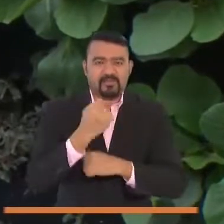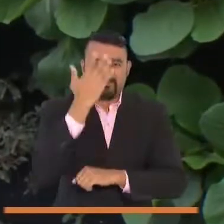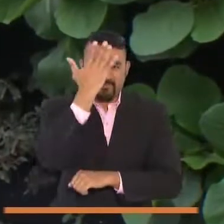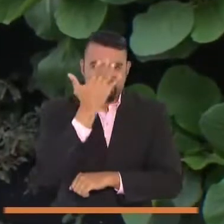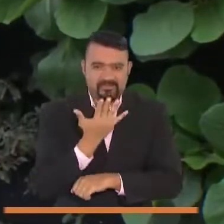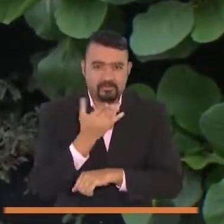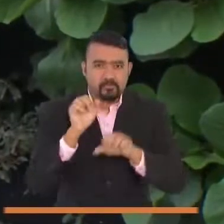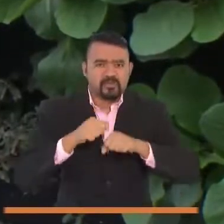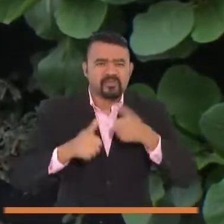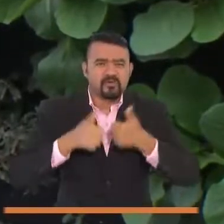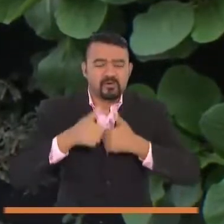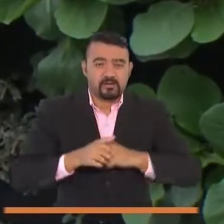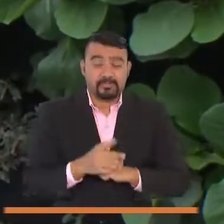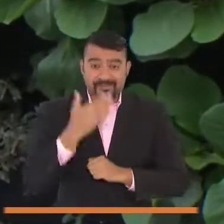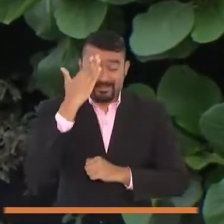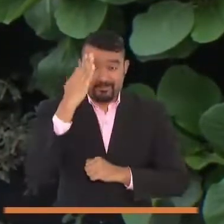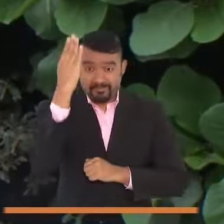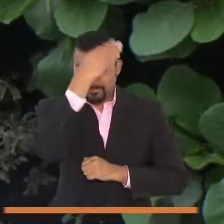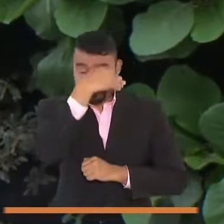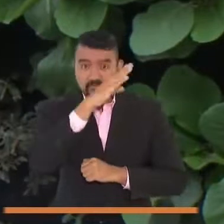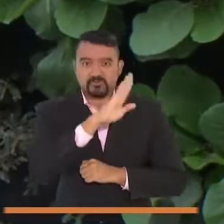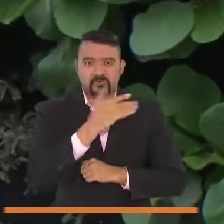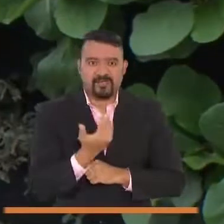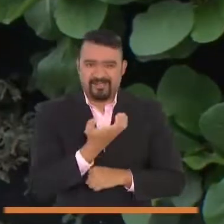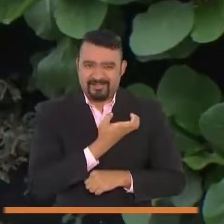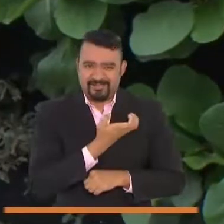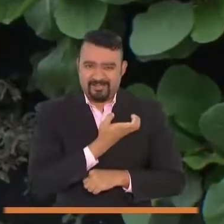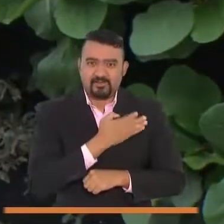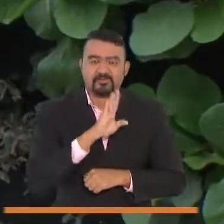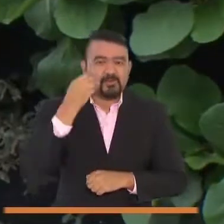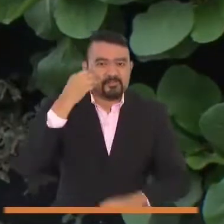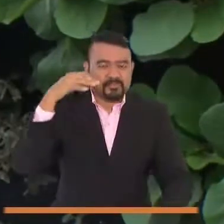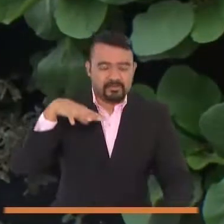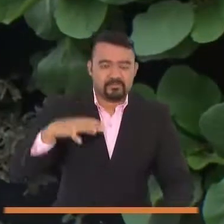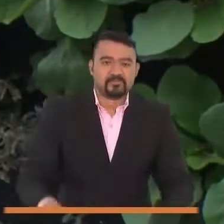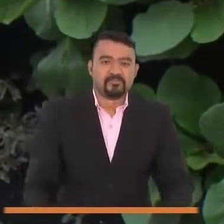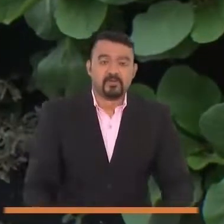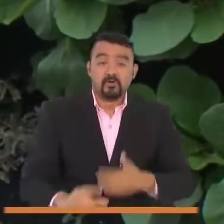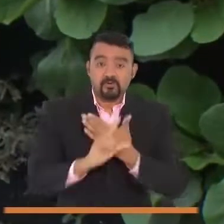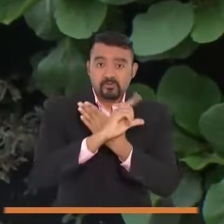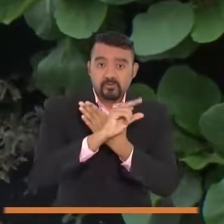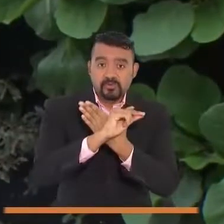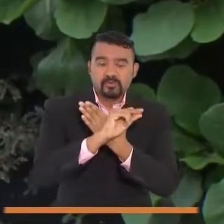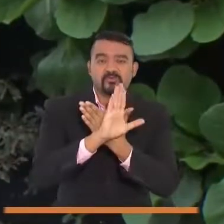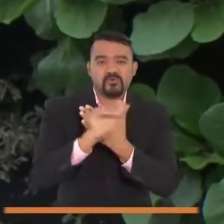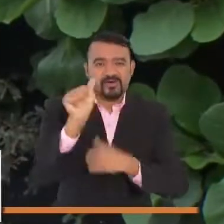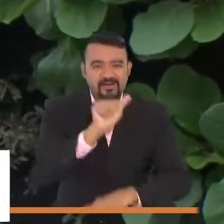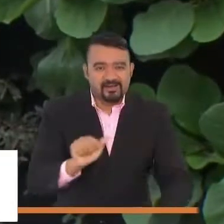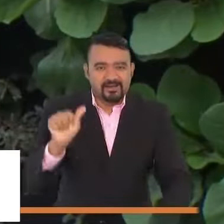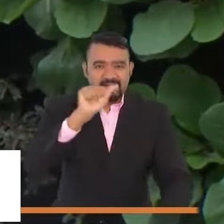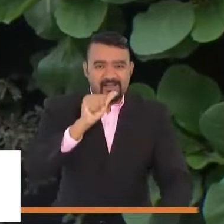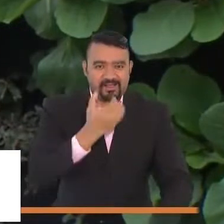@ Braulio E. Márquez, Instagram y Facebook, @ Alcaldía de Envigado, Twitter, @